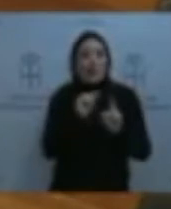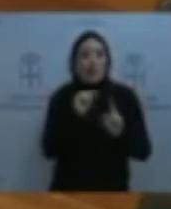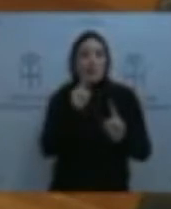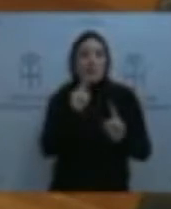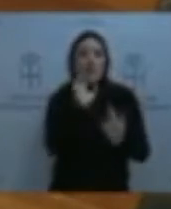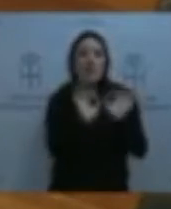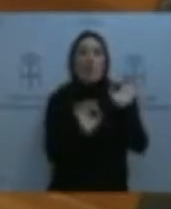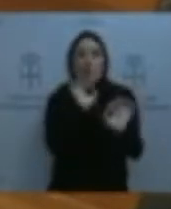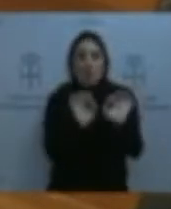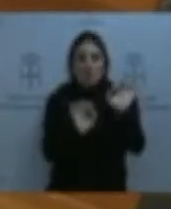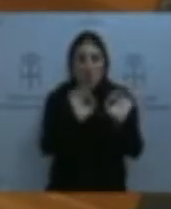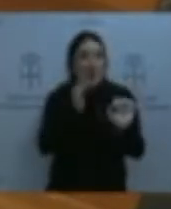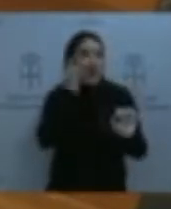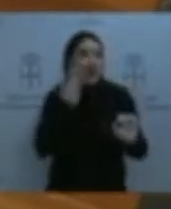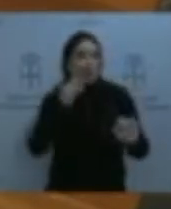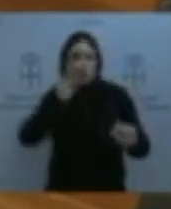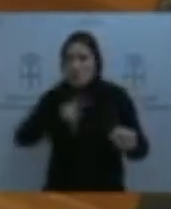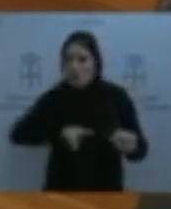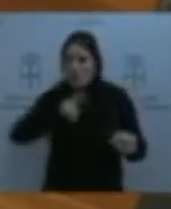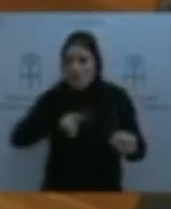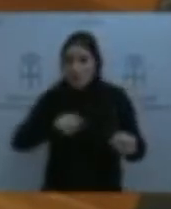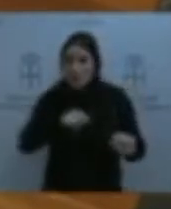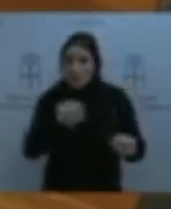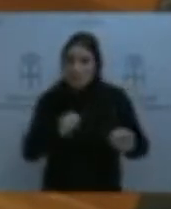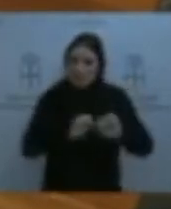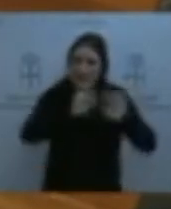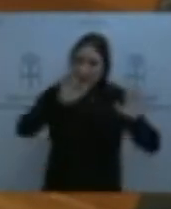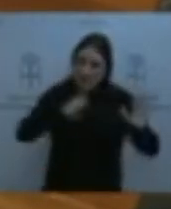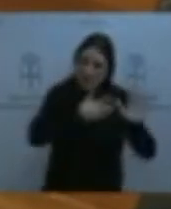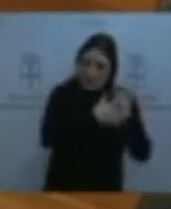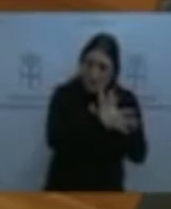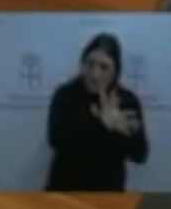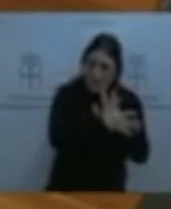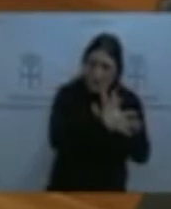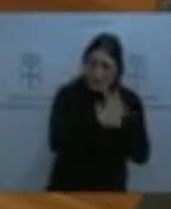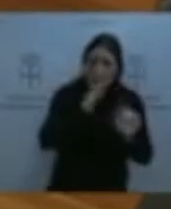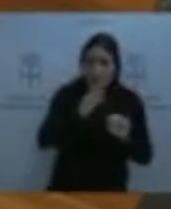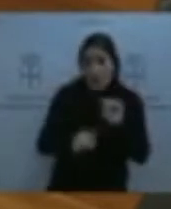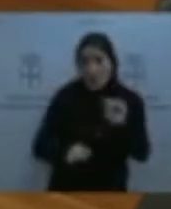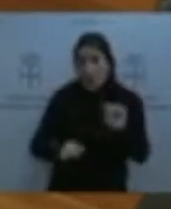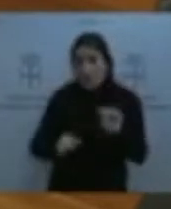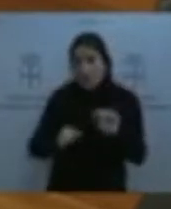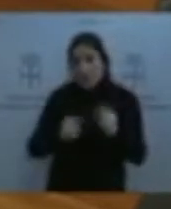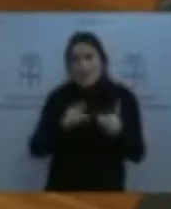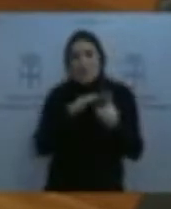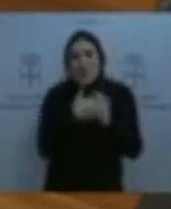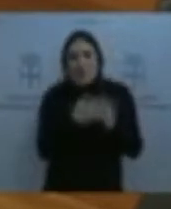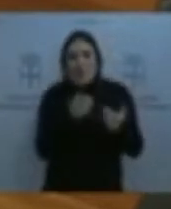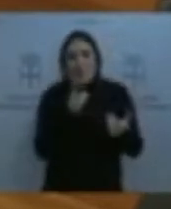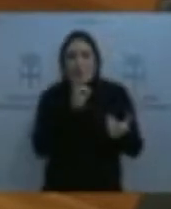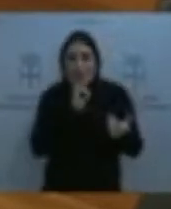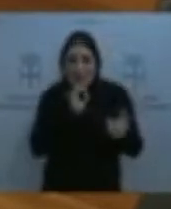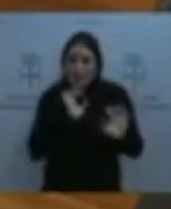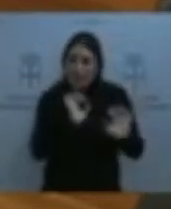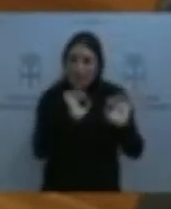absolutos. Y conviene hacer esta aclaración previa para no reducir una situación compleja, que lo es,